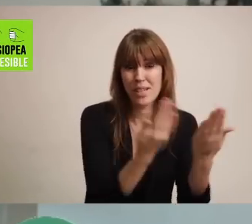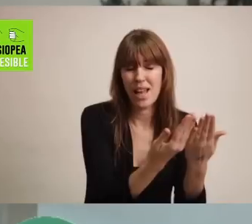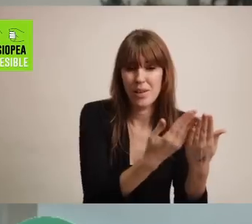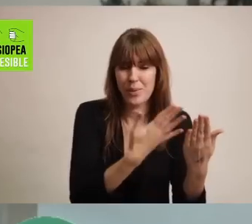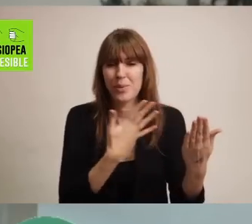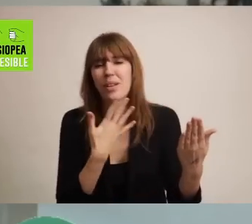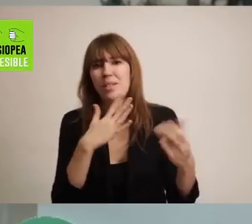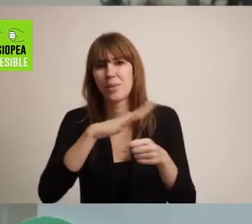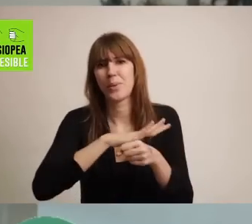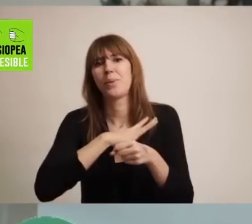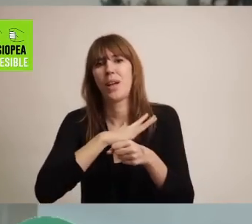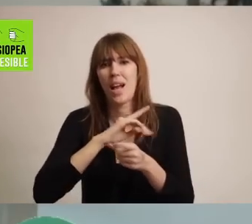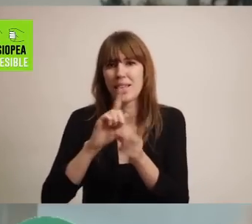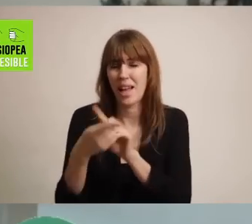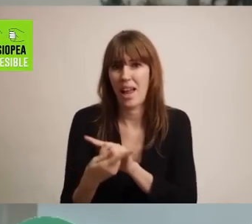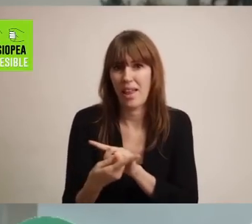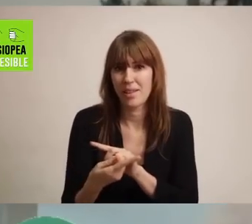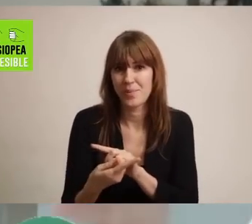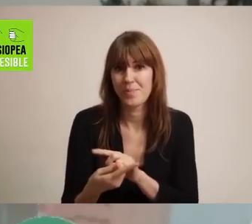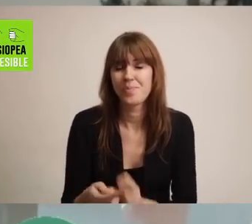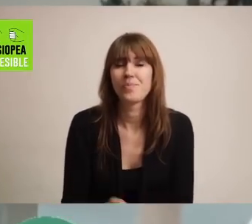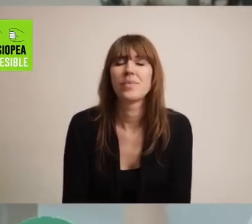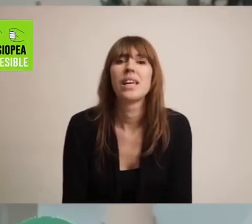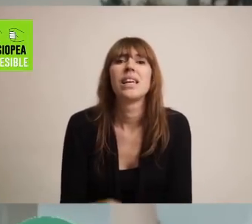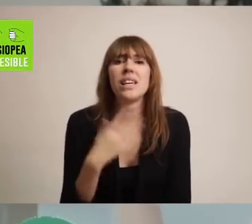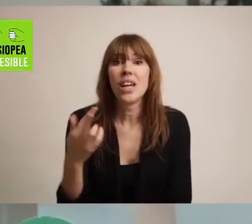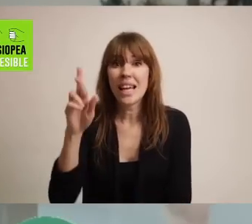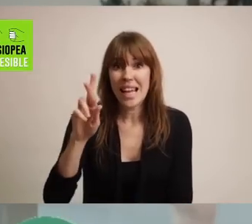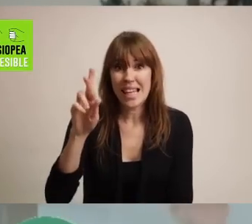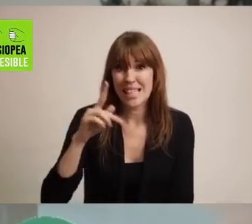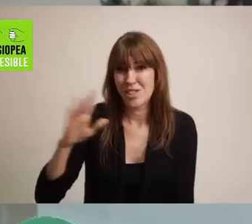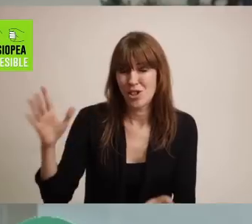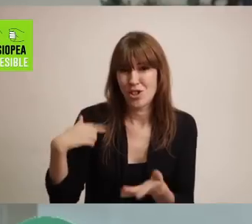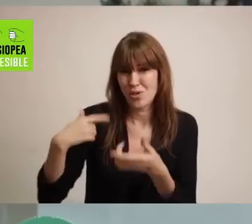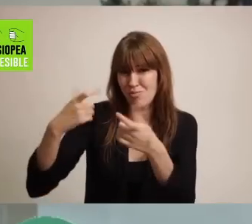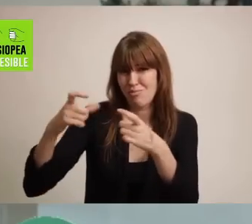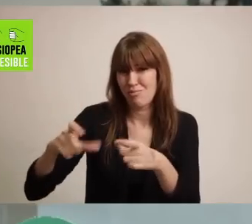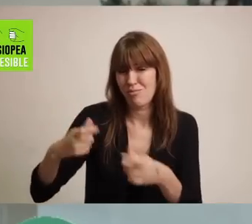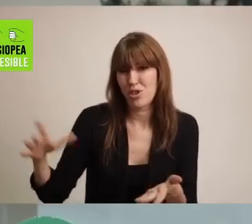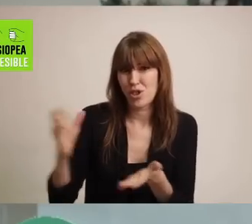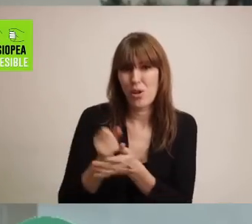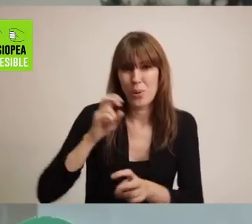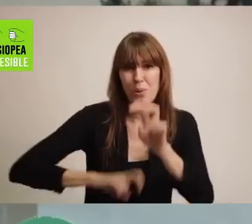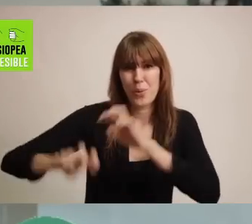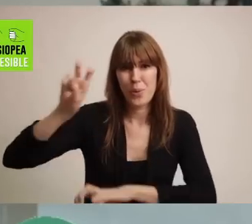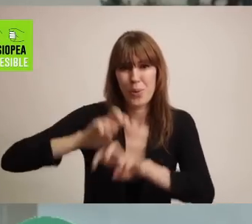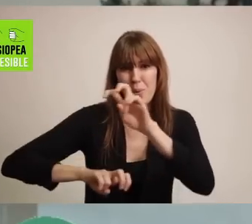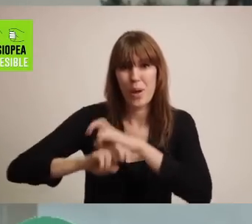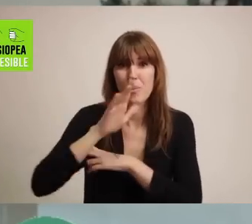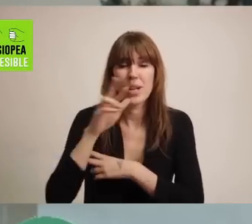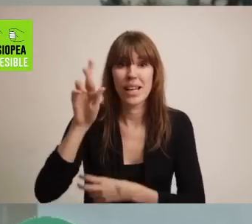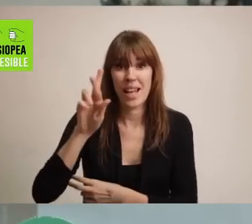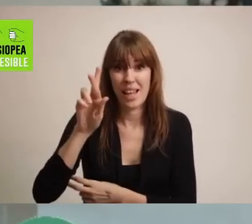universal. Y aquí tenemos, he estado buscando toda la variante de Reikis que pueda haber. ¿No? Claro, el poner Reiki delante también es sinónimo